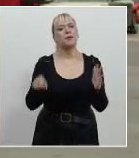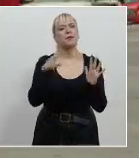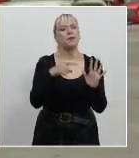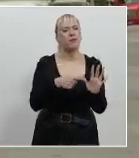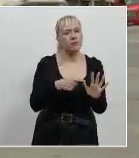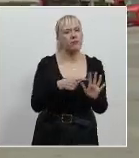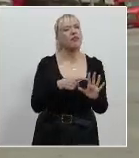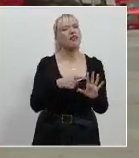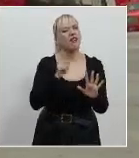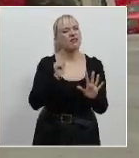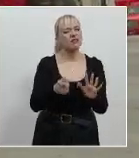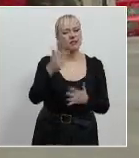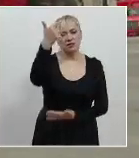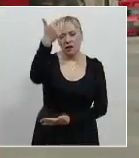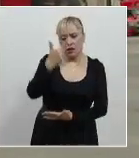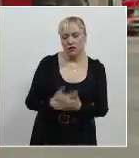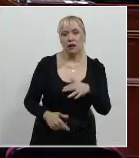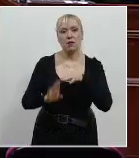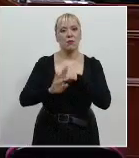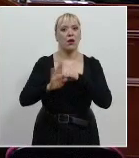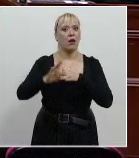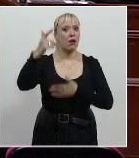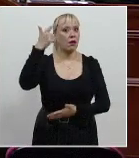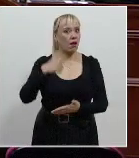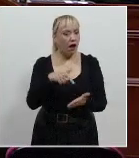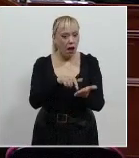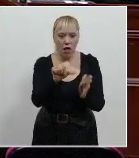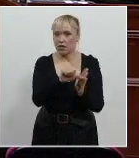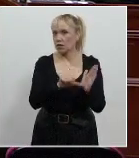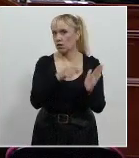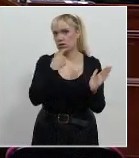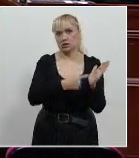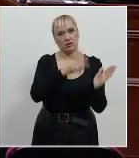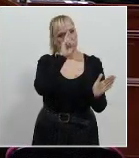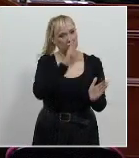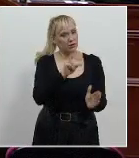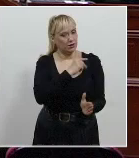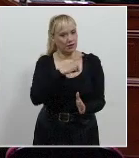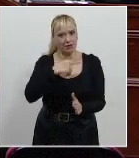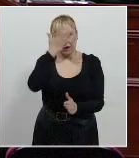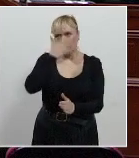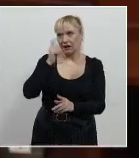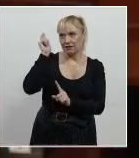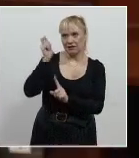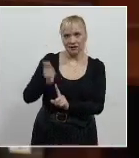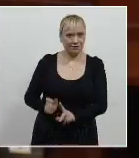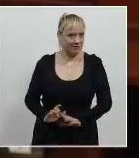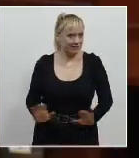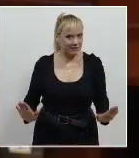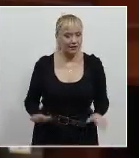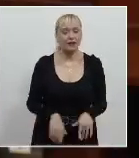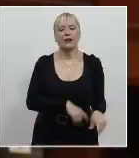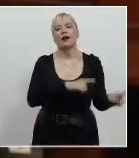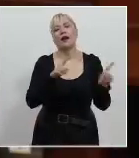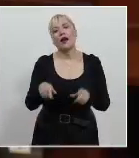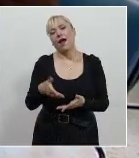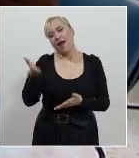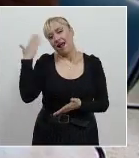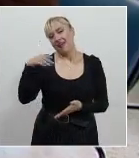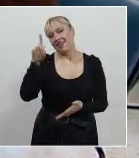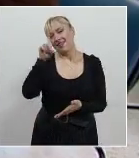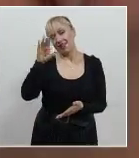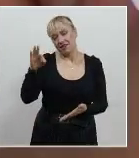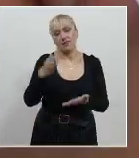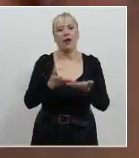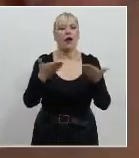un registro estatal de migrantes. El martes, el Pleno declaró inválidas disposiciones del Código Civil del Distrito Federal, ahora Ciudad de México,